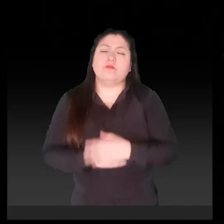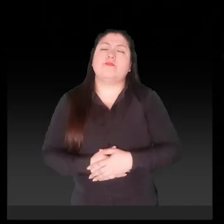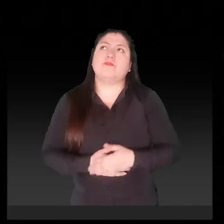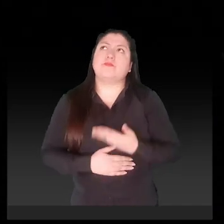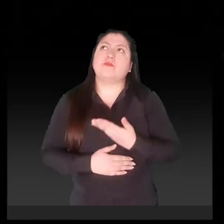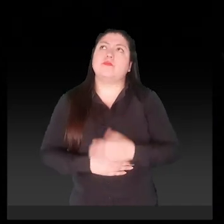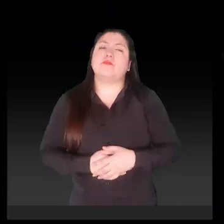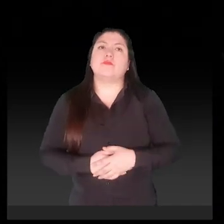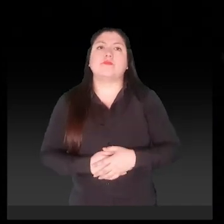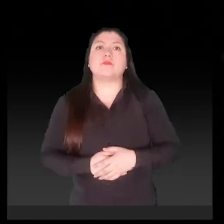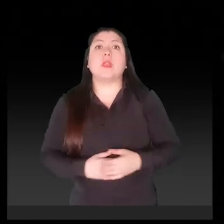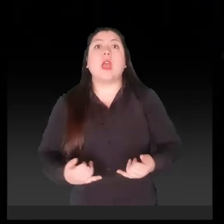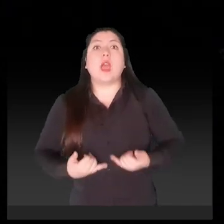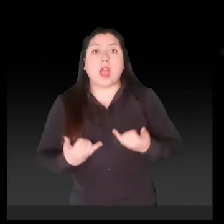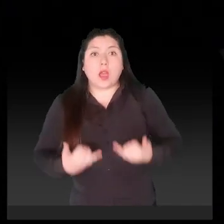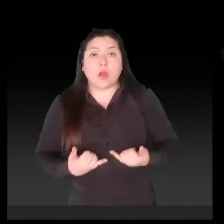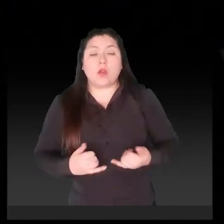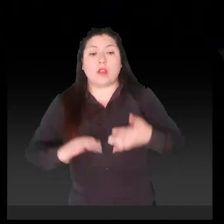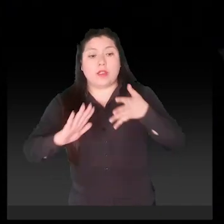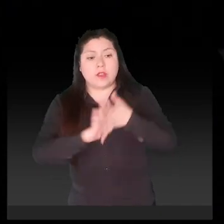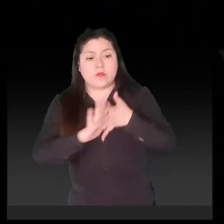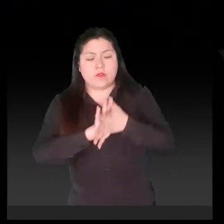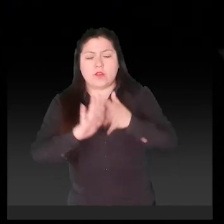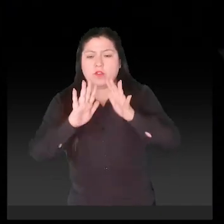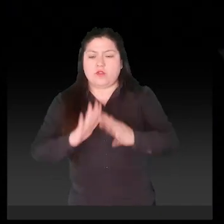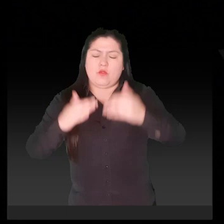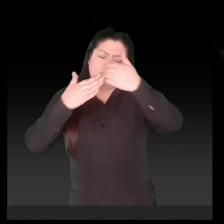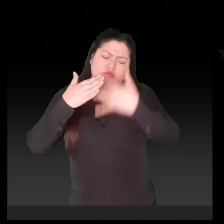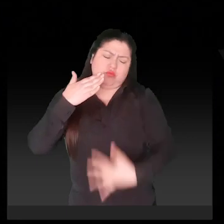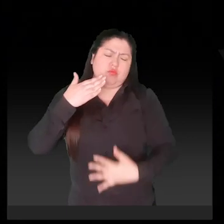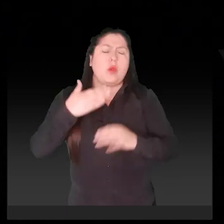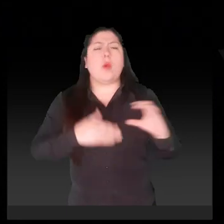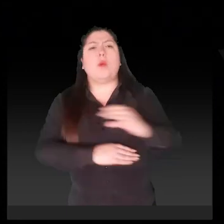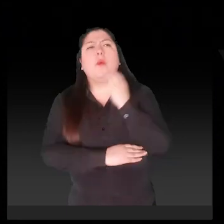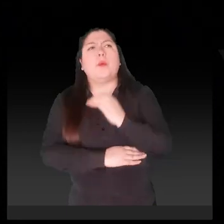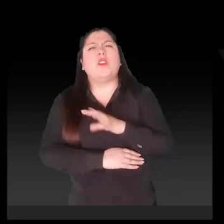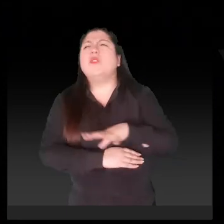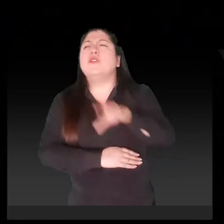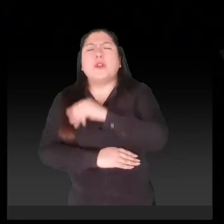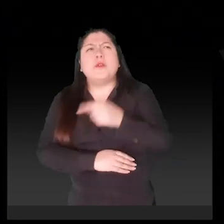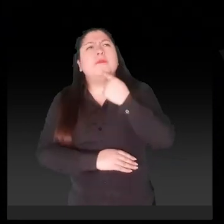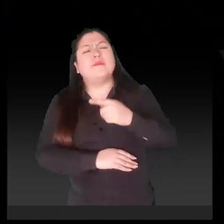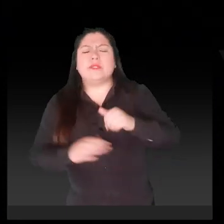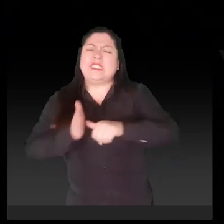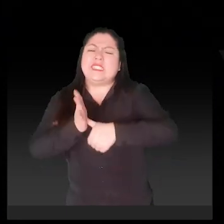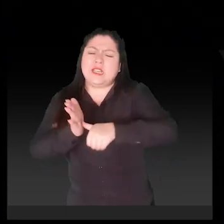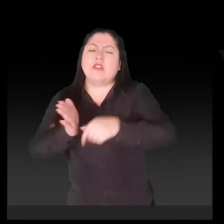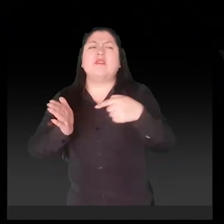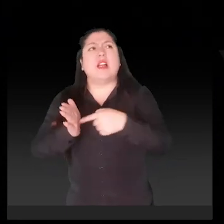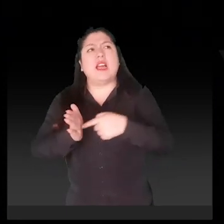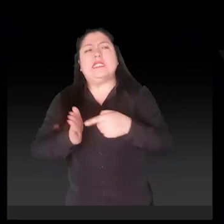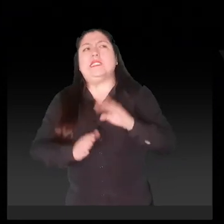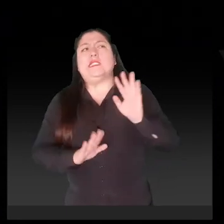explicando lo que va a ser la base de datos de los colombianos. Todo el mundo habla de que la cédula electrónica y digital va a tener exposición a